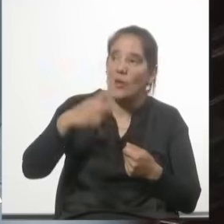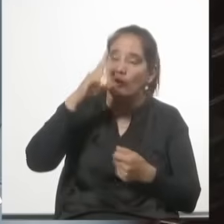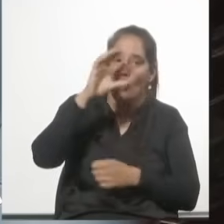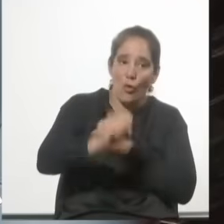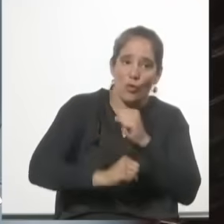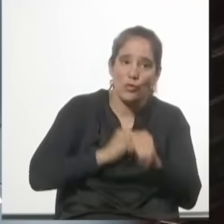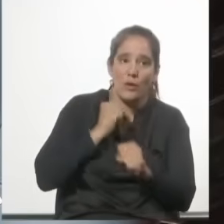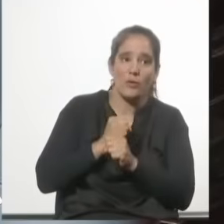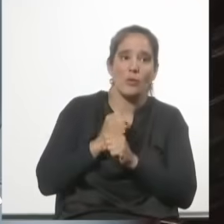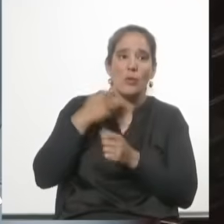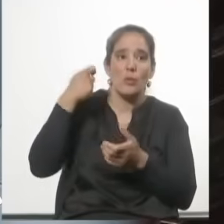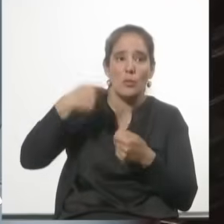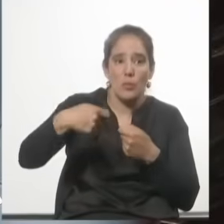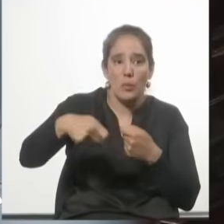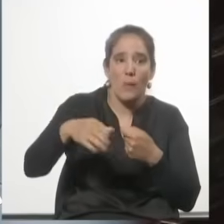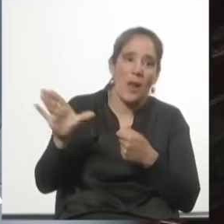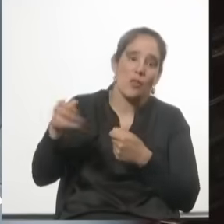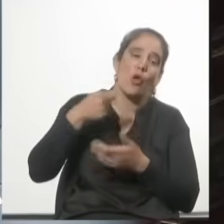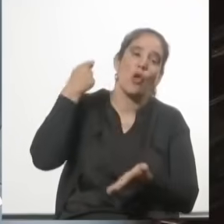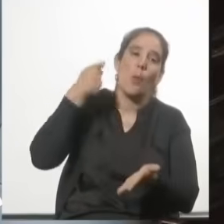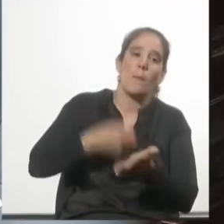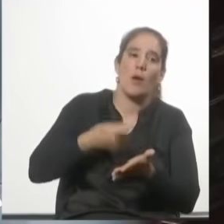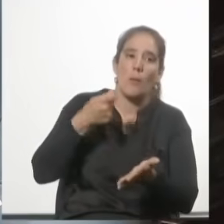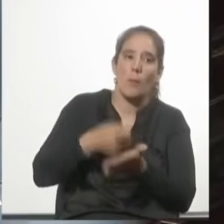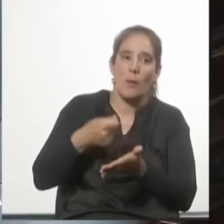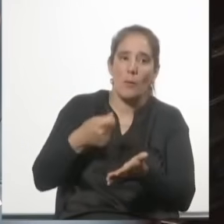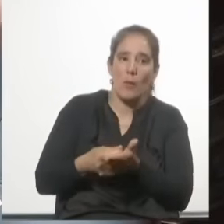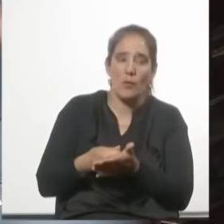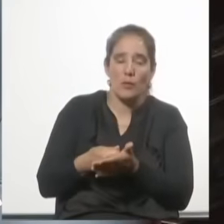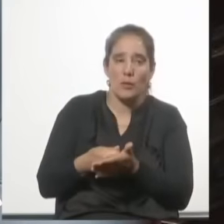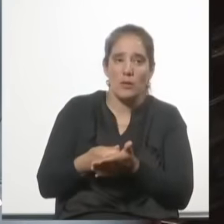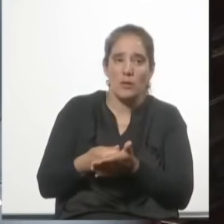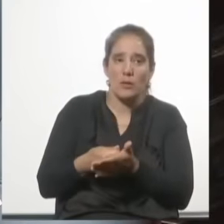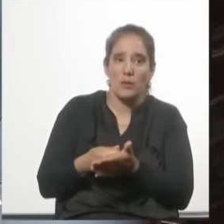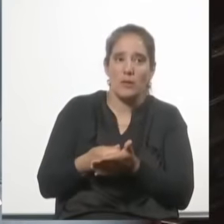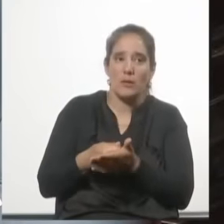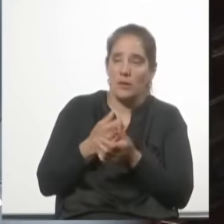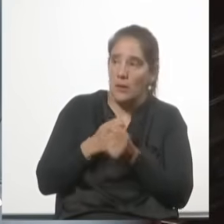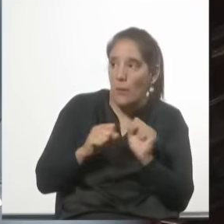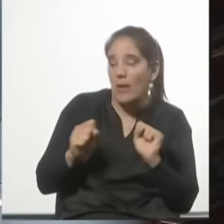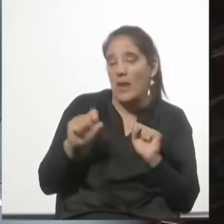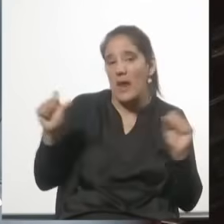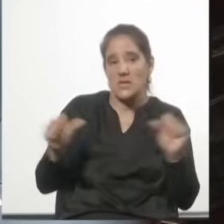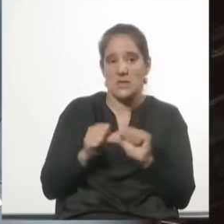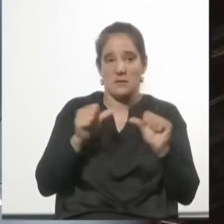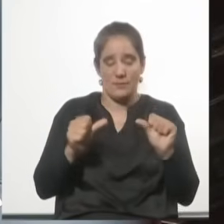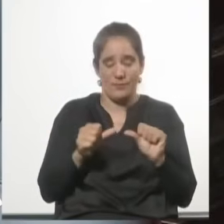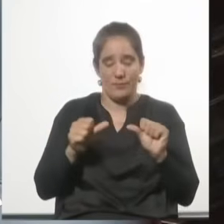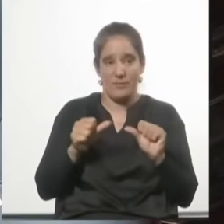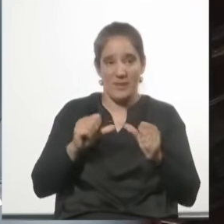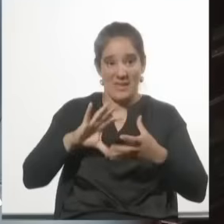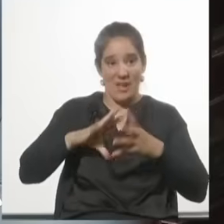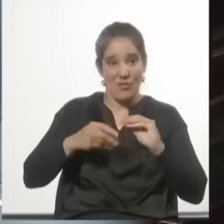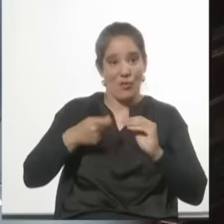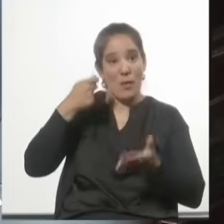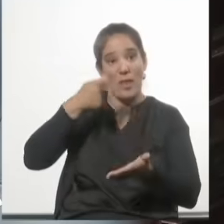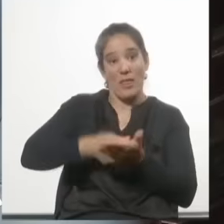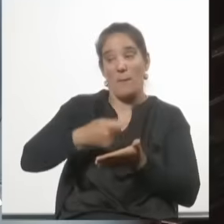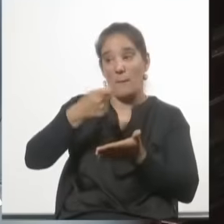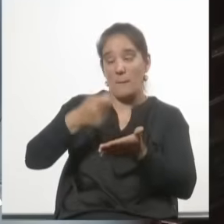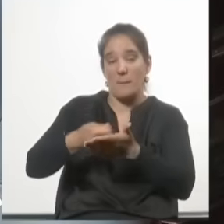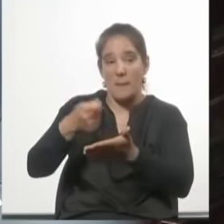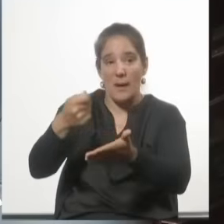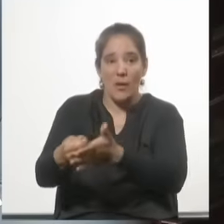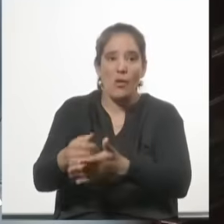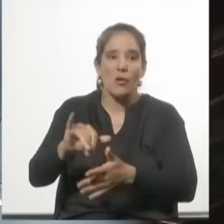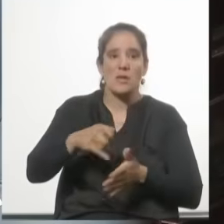año debe realizarse para incluir todos los pagos que en dicho ejercicio se prevén que puedan devengarse. Este mecanismo de pago, constituido por